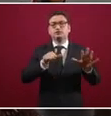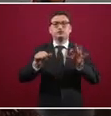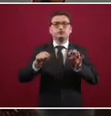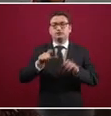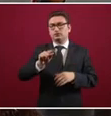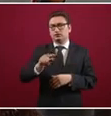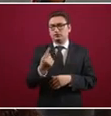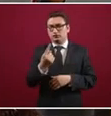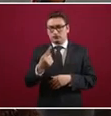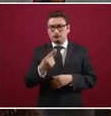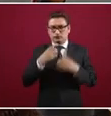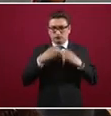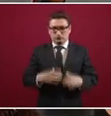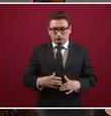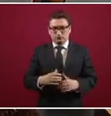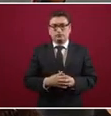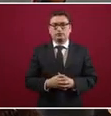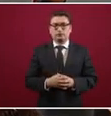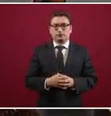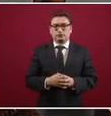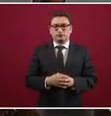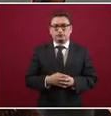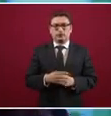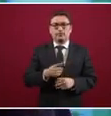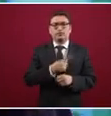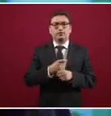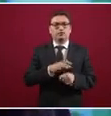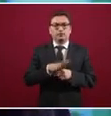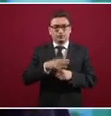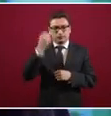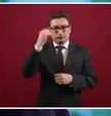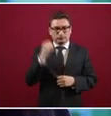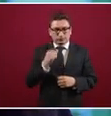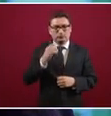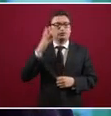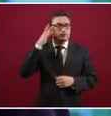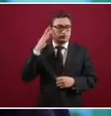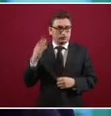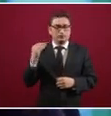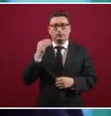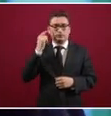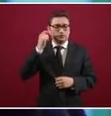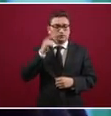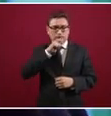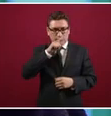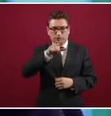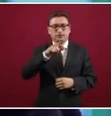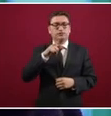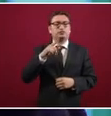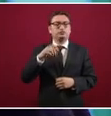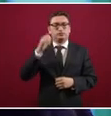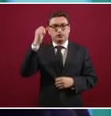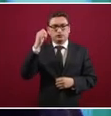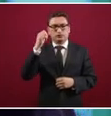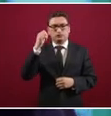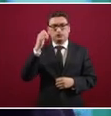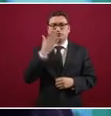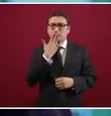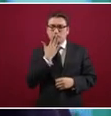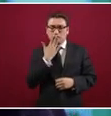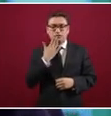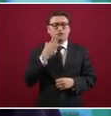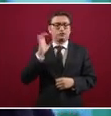cuerpos en los primeros lugares sinaloa colima jalisco sonora y chihuahua